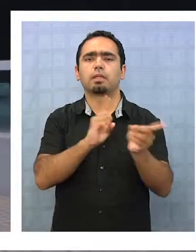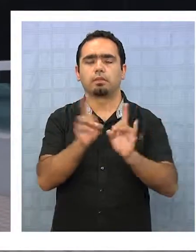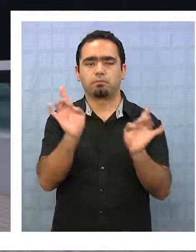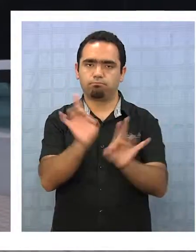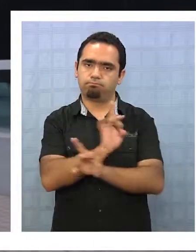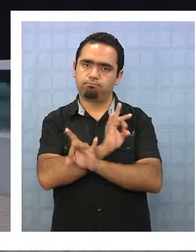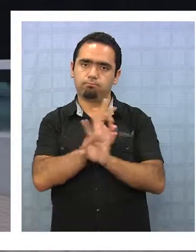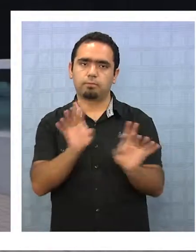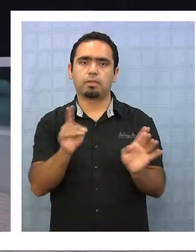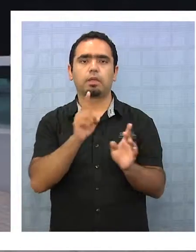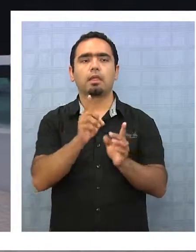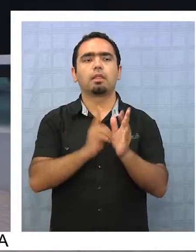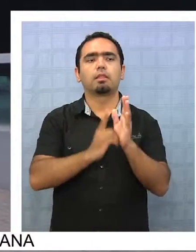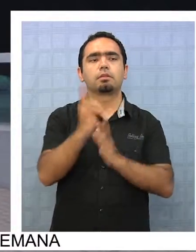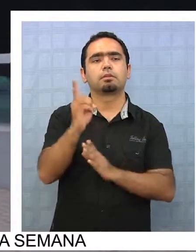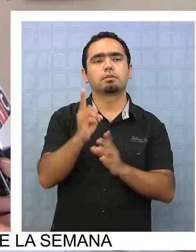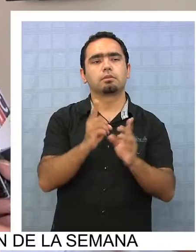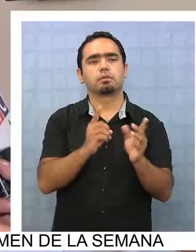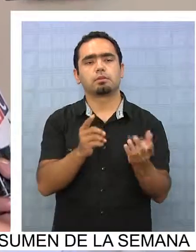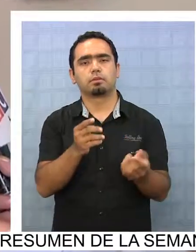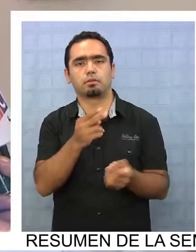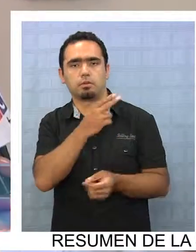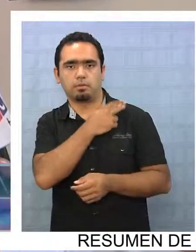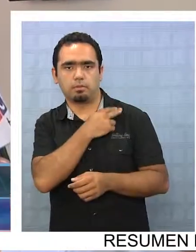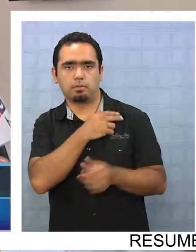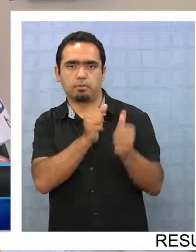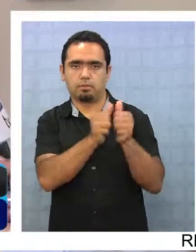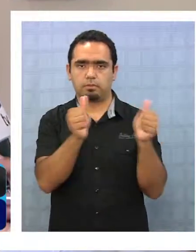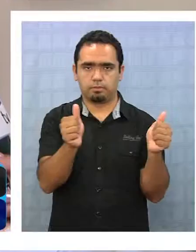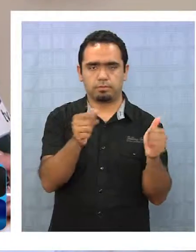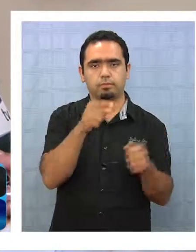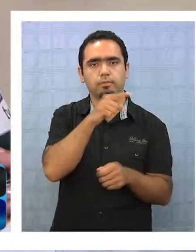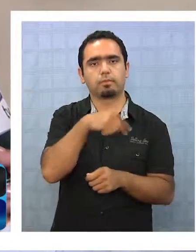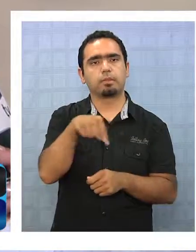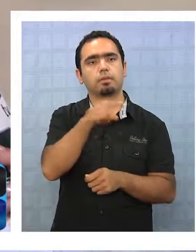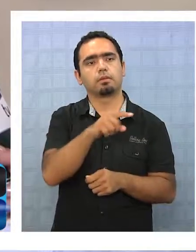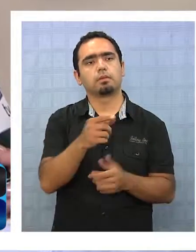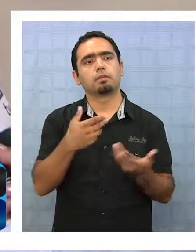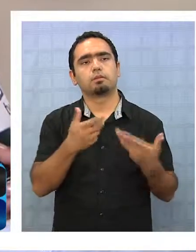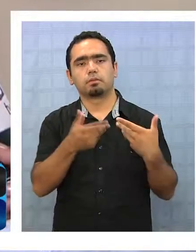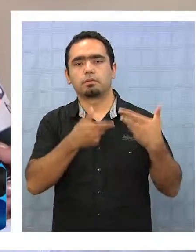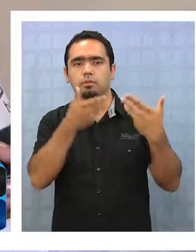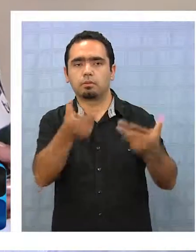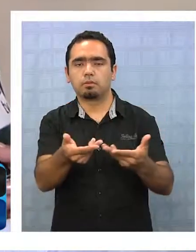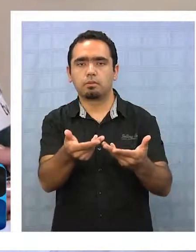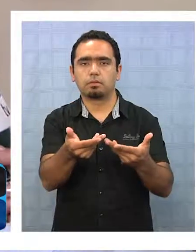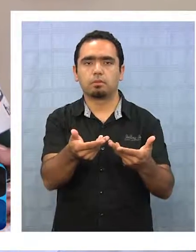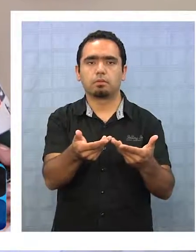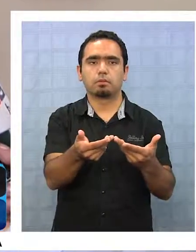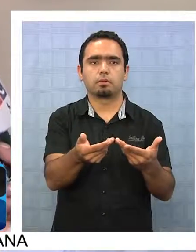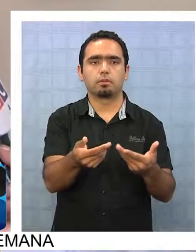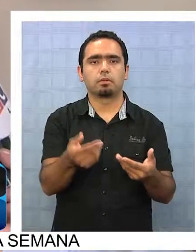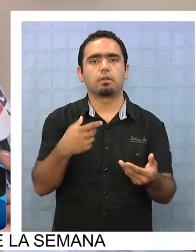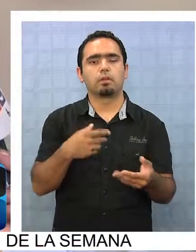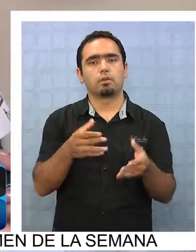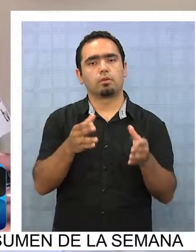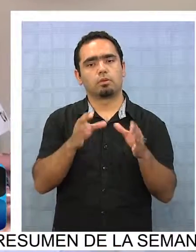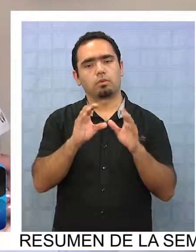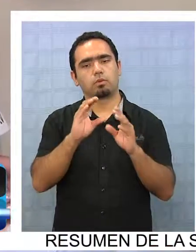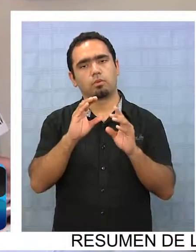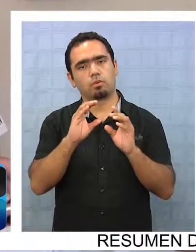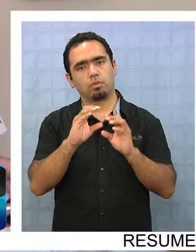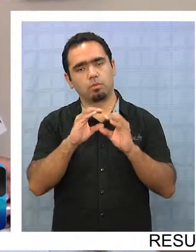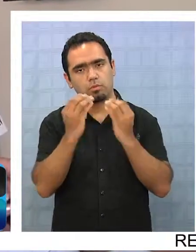que ha desarrollado la administración del museo. La administración fue entregada a la Corporación del Patrimonio Marítimo de